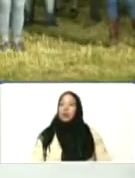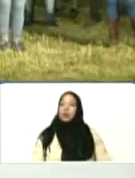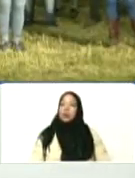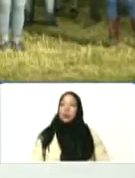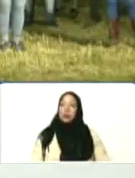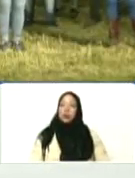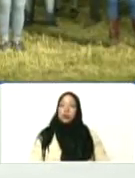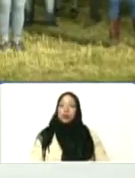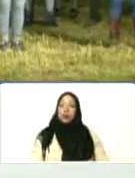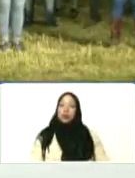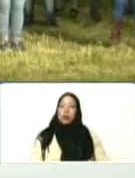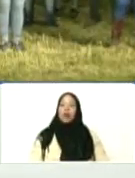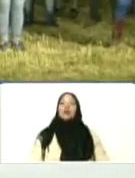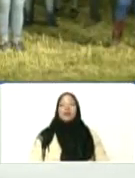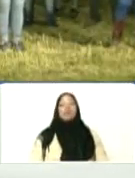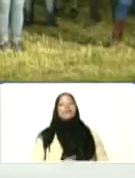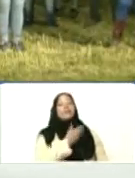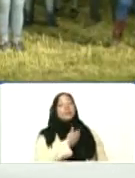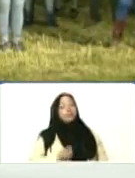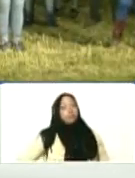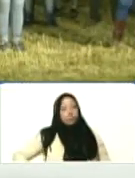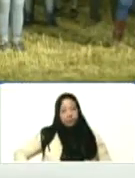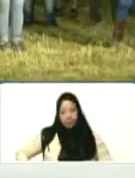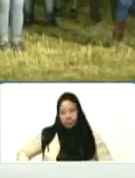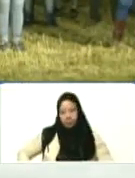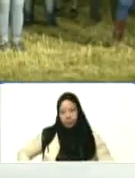Marlene, sí, dígame, presidente.